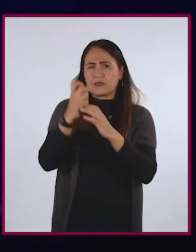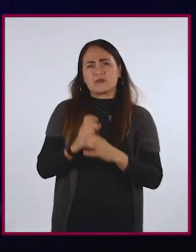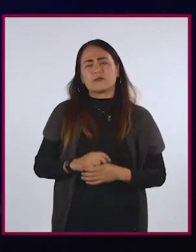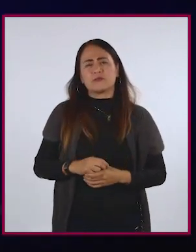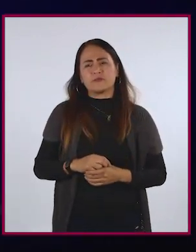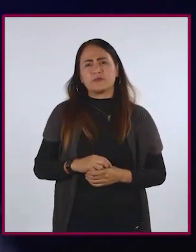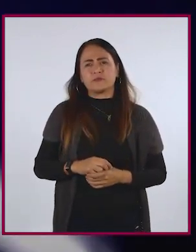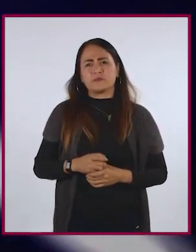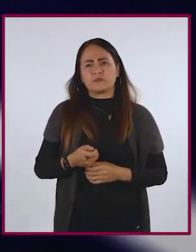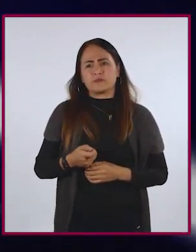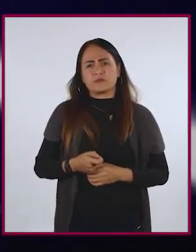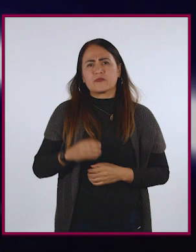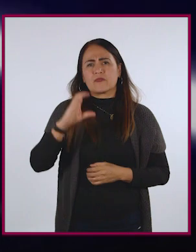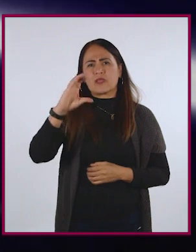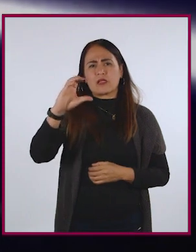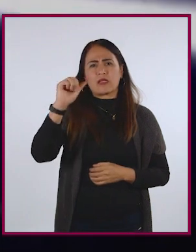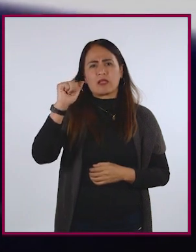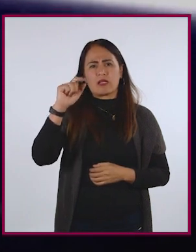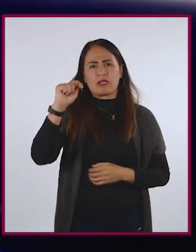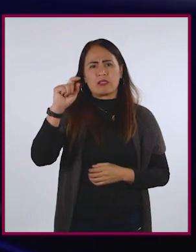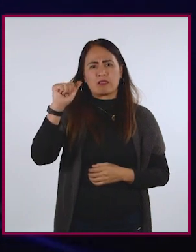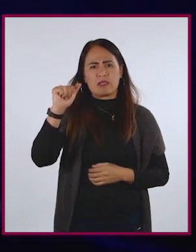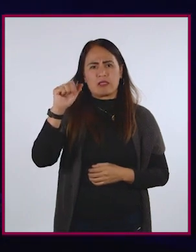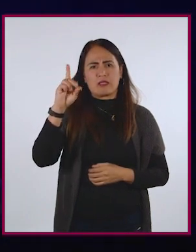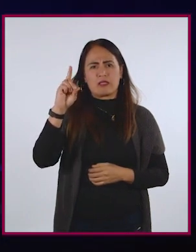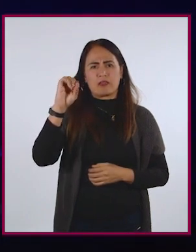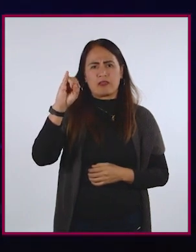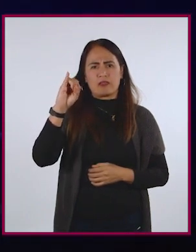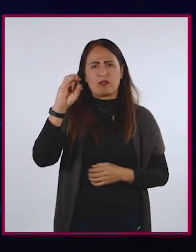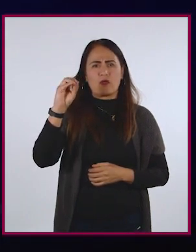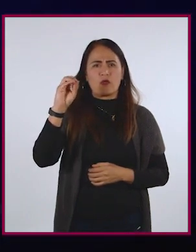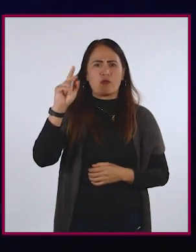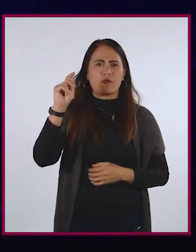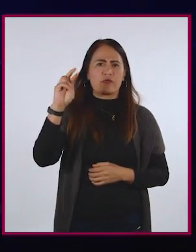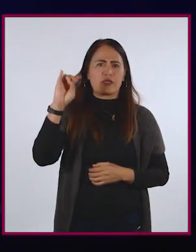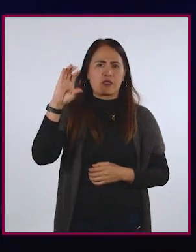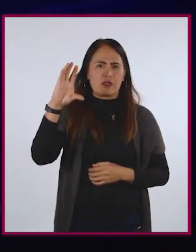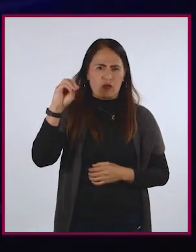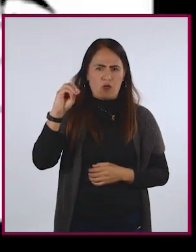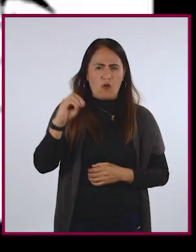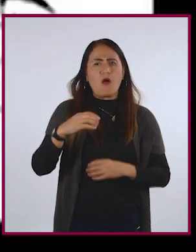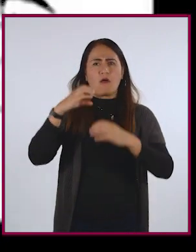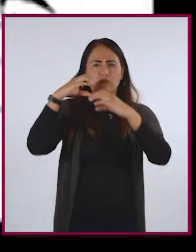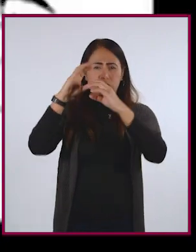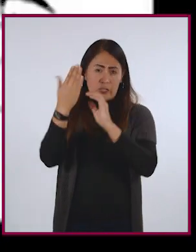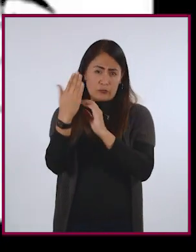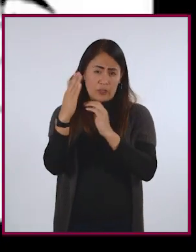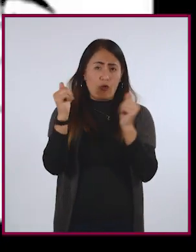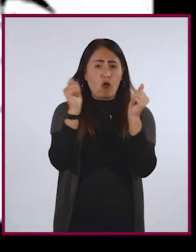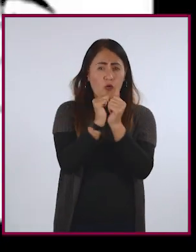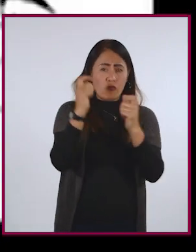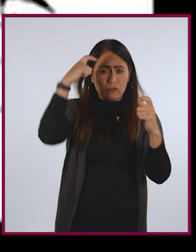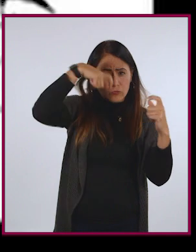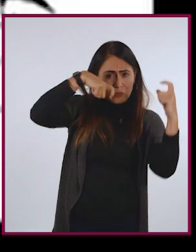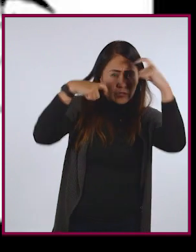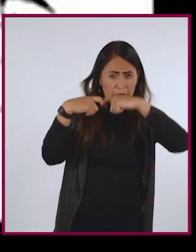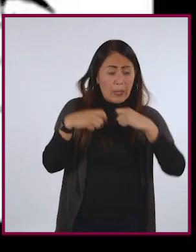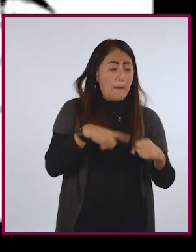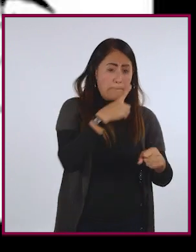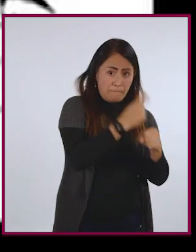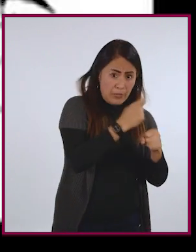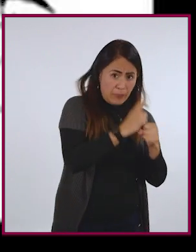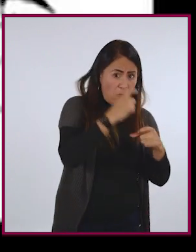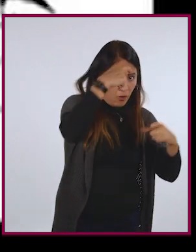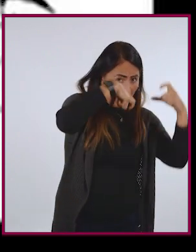llama un telescopio catadióptrico, porque es una combinación de espejos y lentes. Y los primeros eran